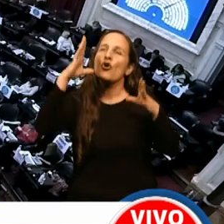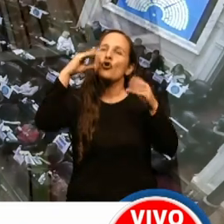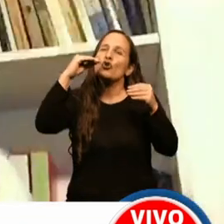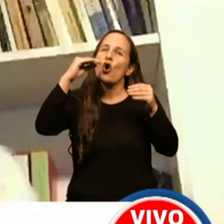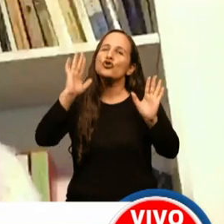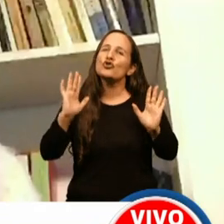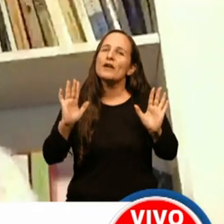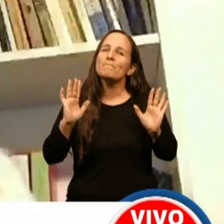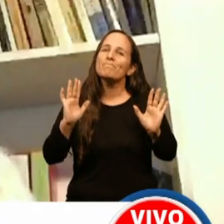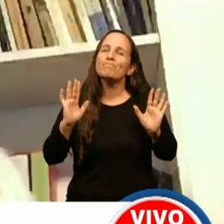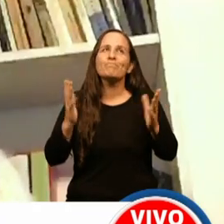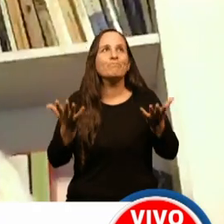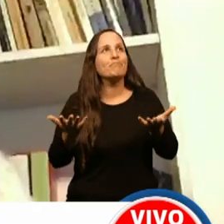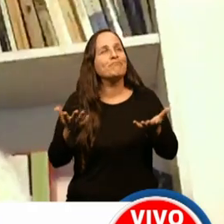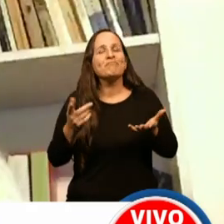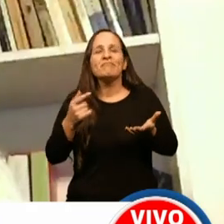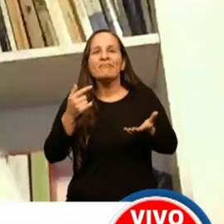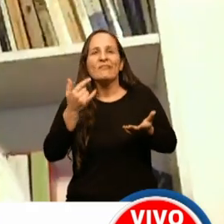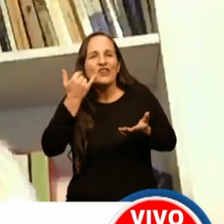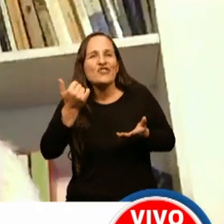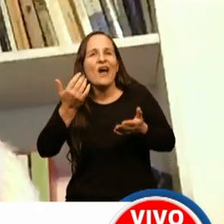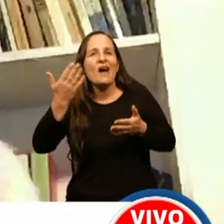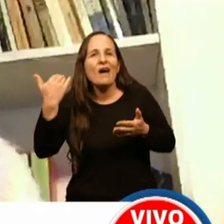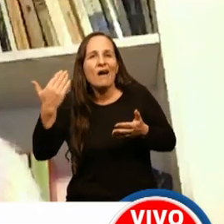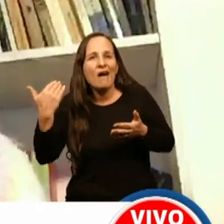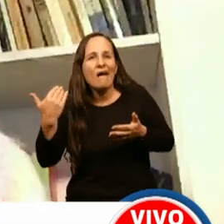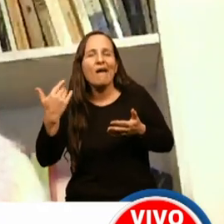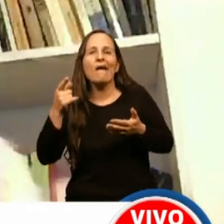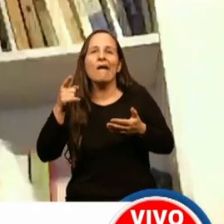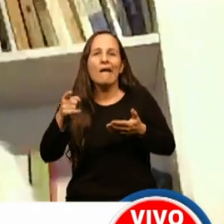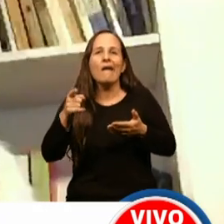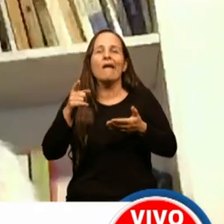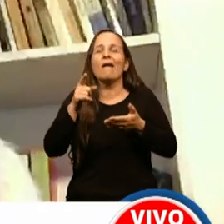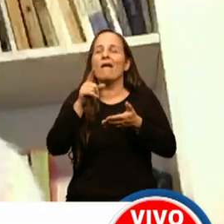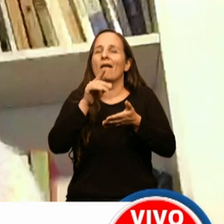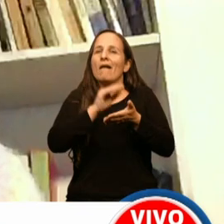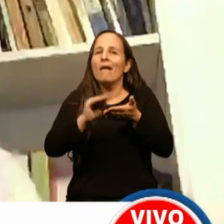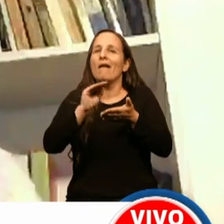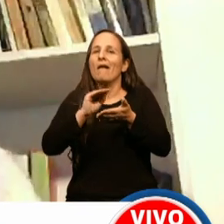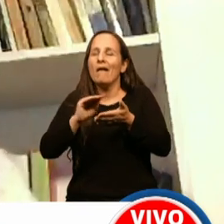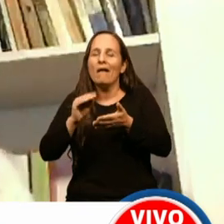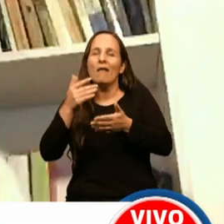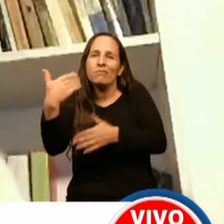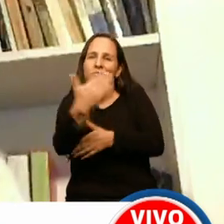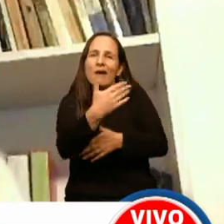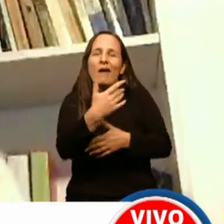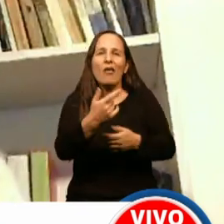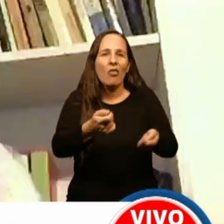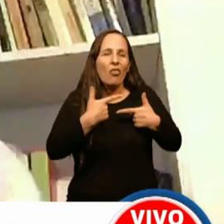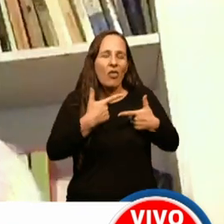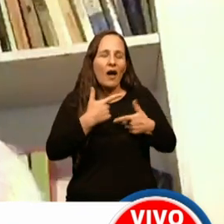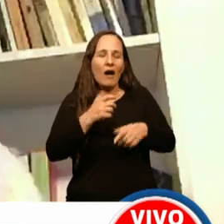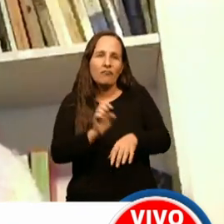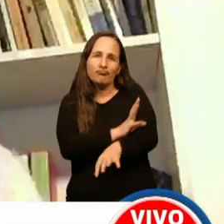donde hemos escuchado intervenciones que llegan al corazón